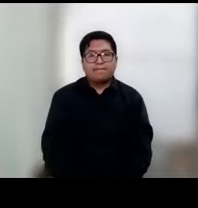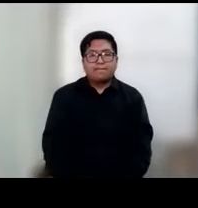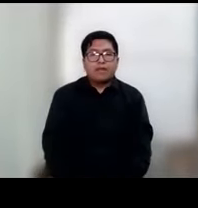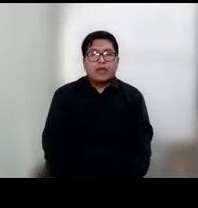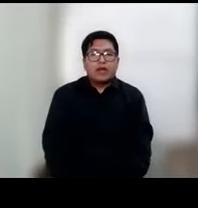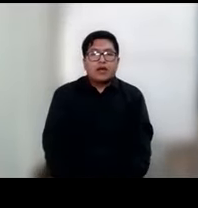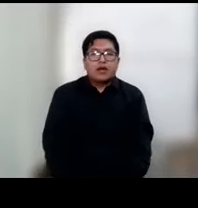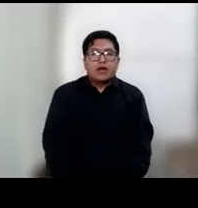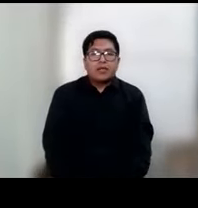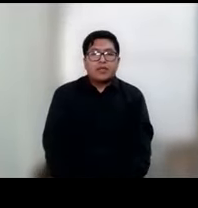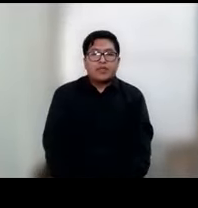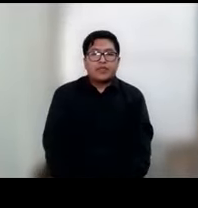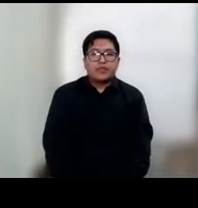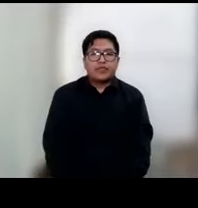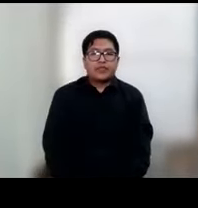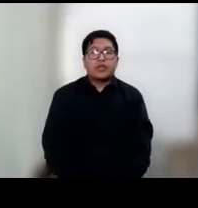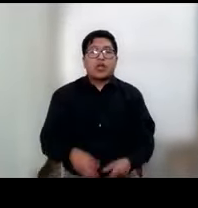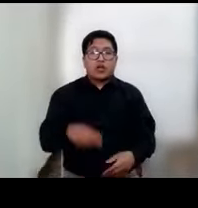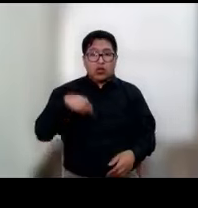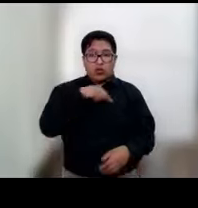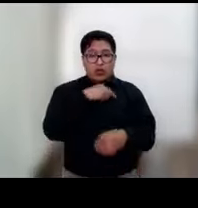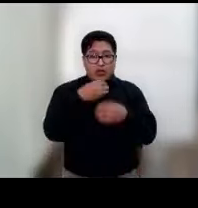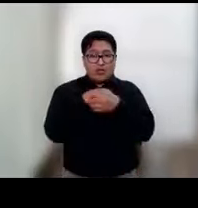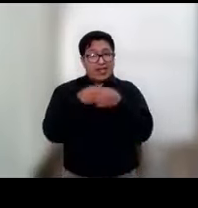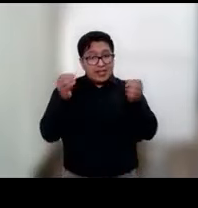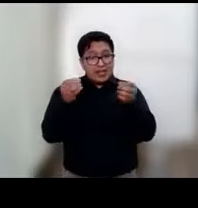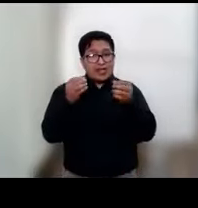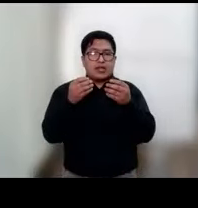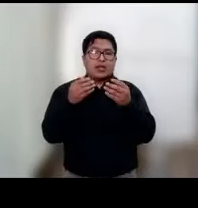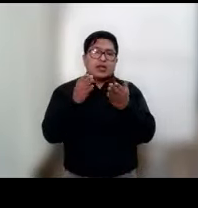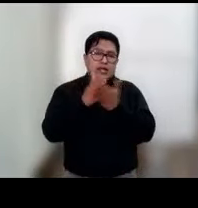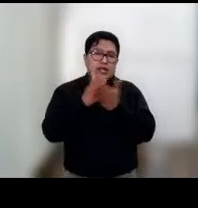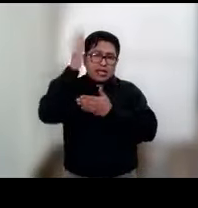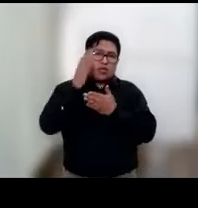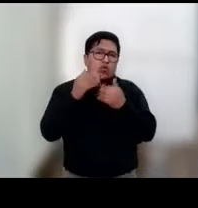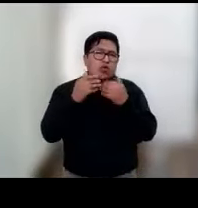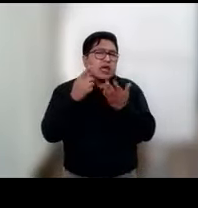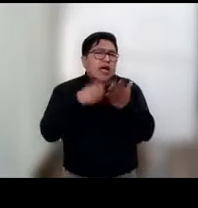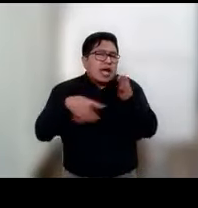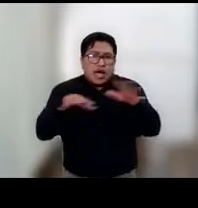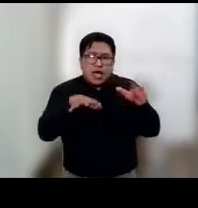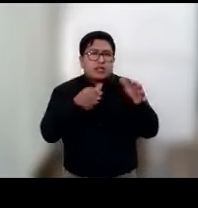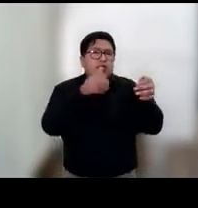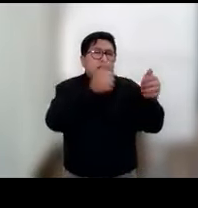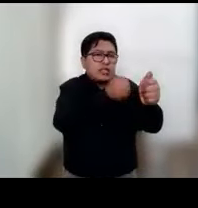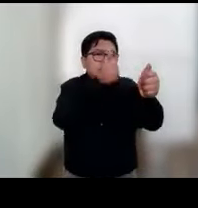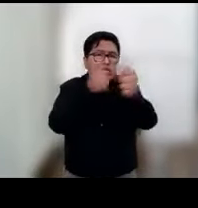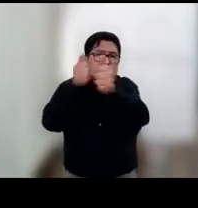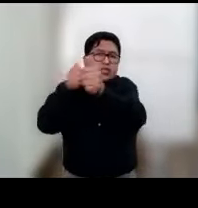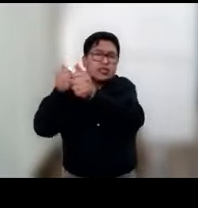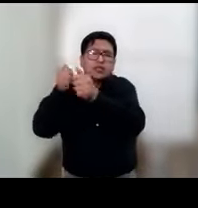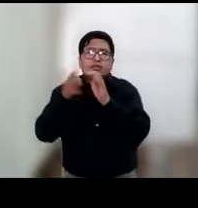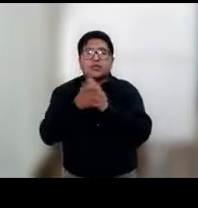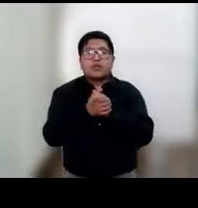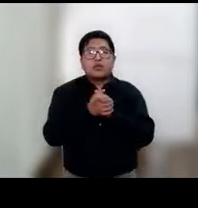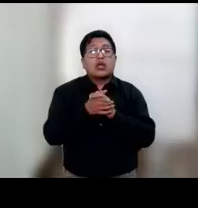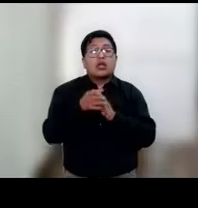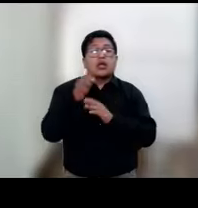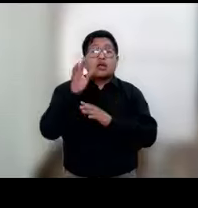en lo rutinario nuestra unidad de derechos fundamentales cuando realizan las inspecciones móviles cuando encuentras